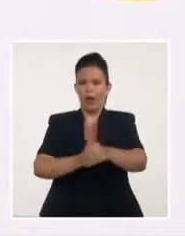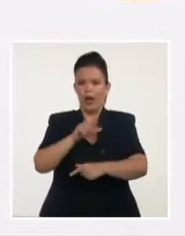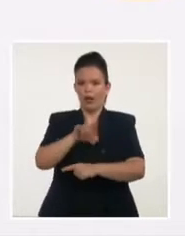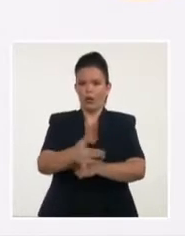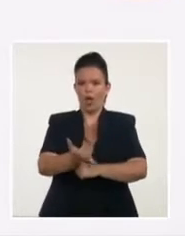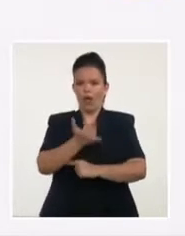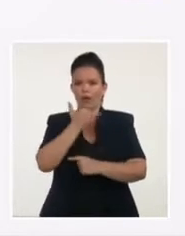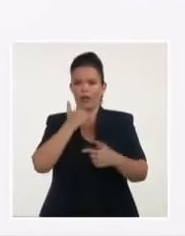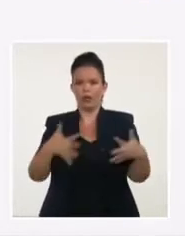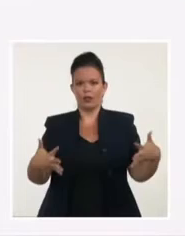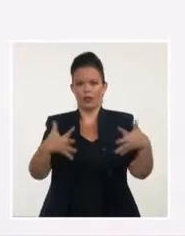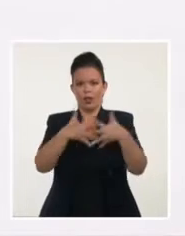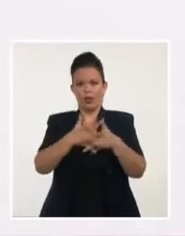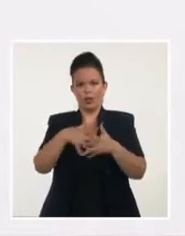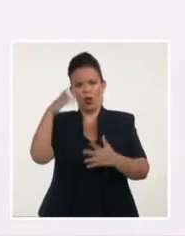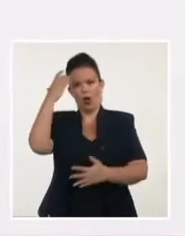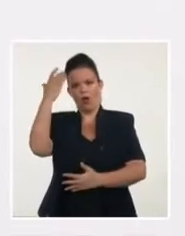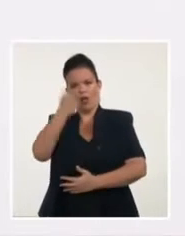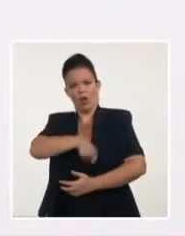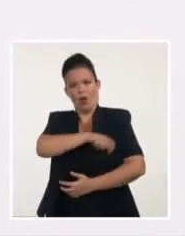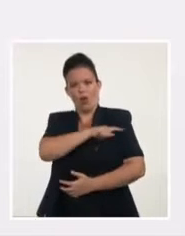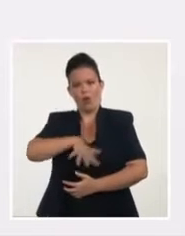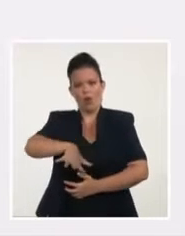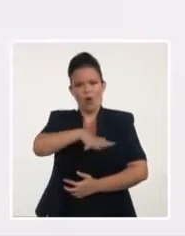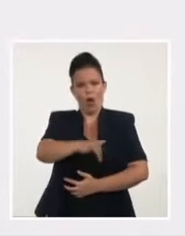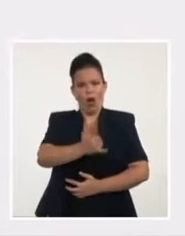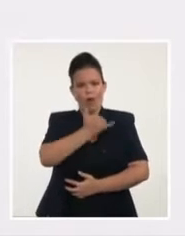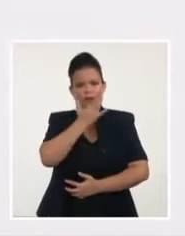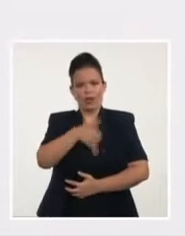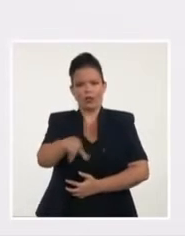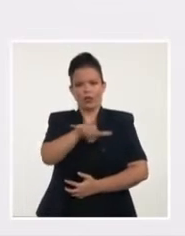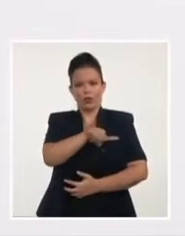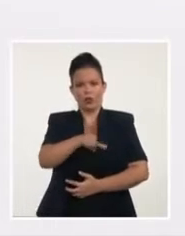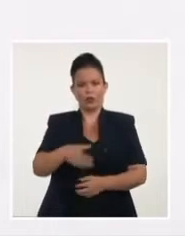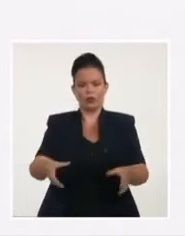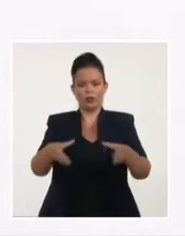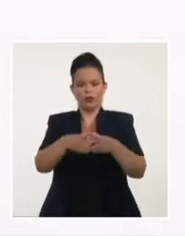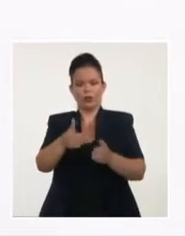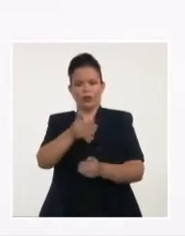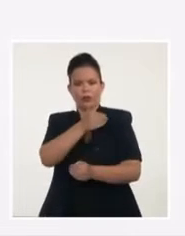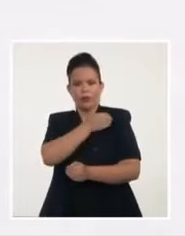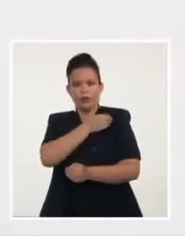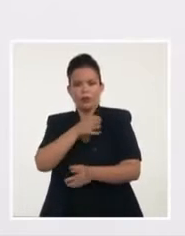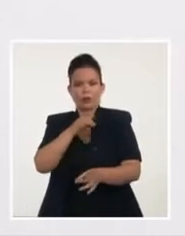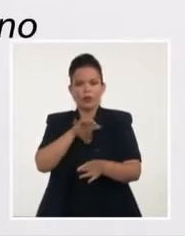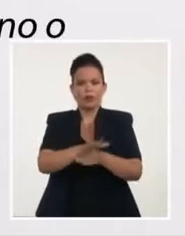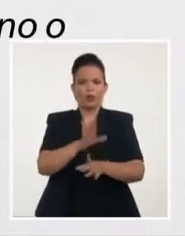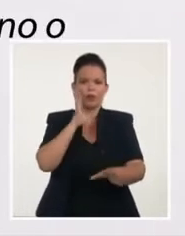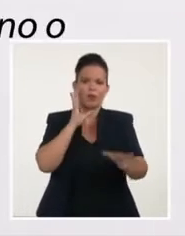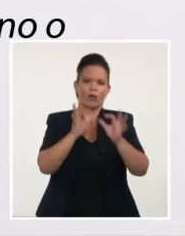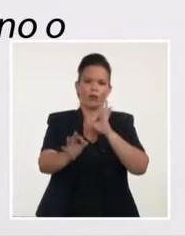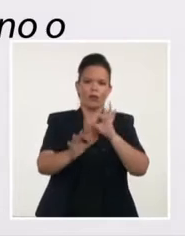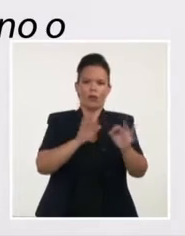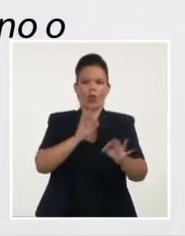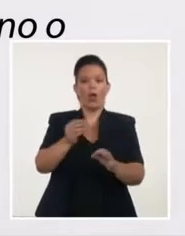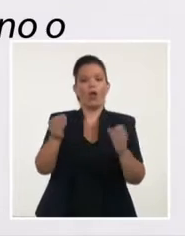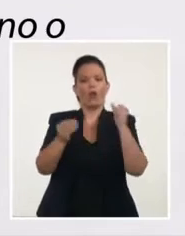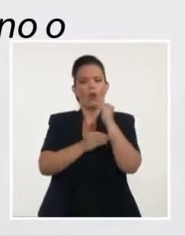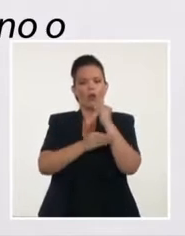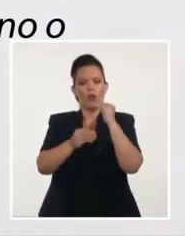anfitriona o de las fuerzas de ocupación militar para proteger al poder y ejercer el control sobre la